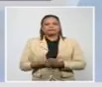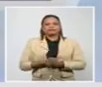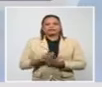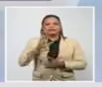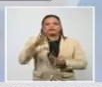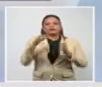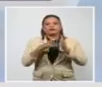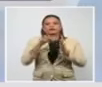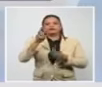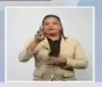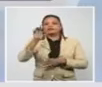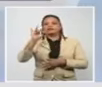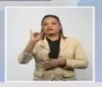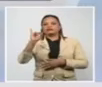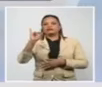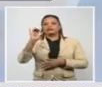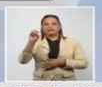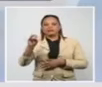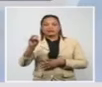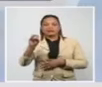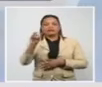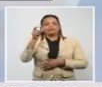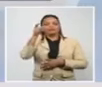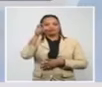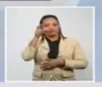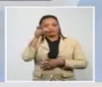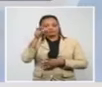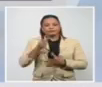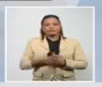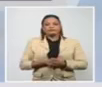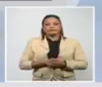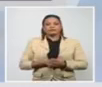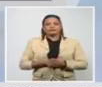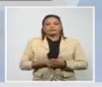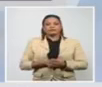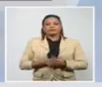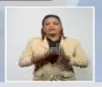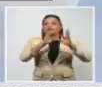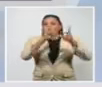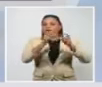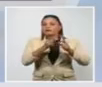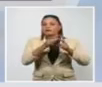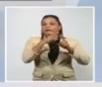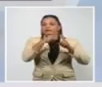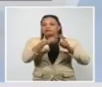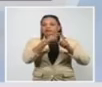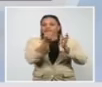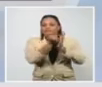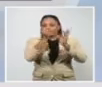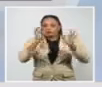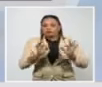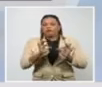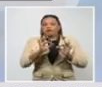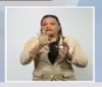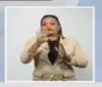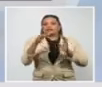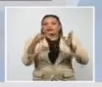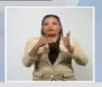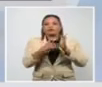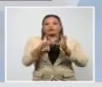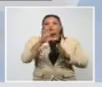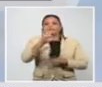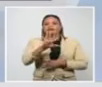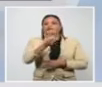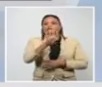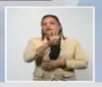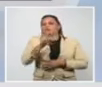5.360 están en vigilancia y una cifra de activos, de casos confirmados activos en